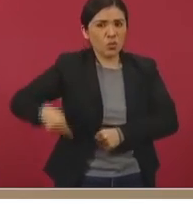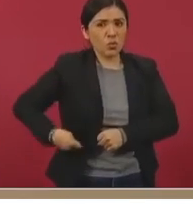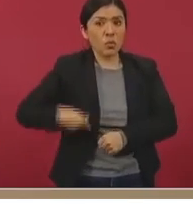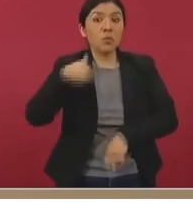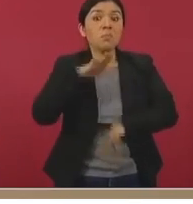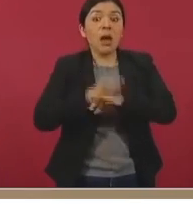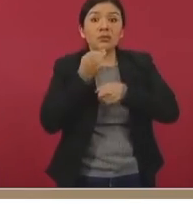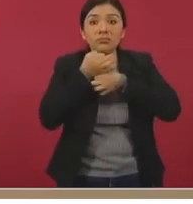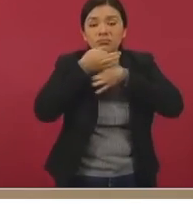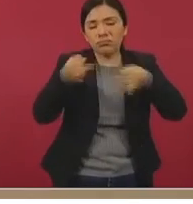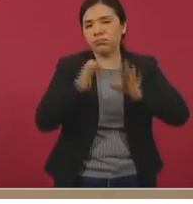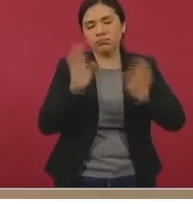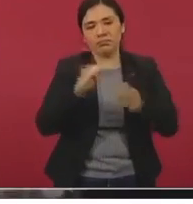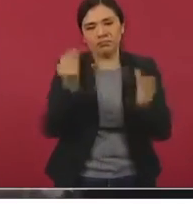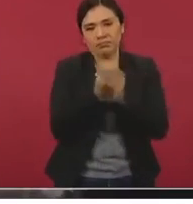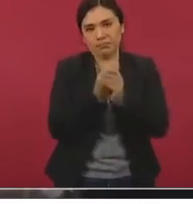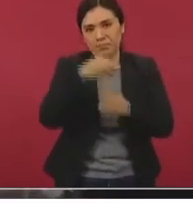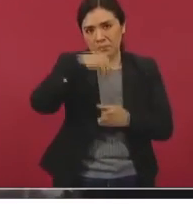más datos. Siguiente.